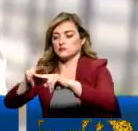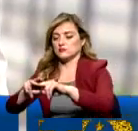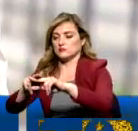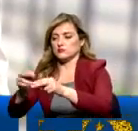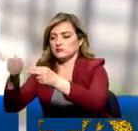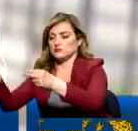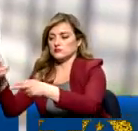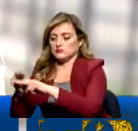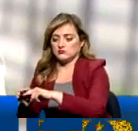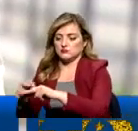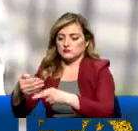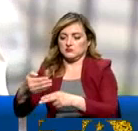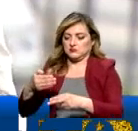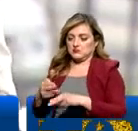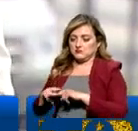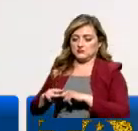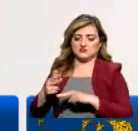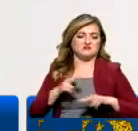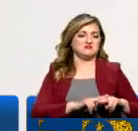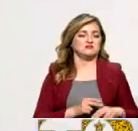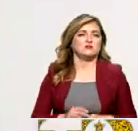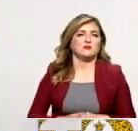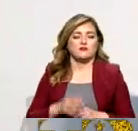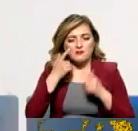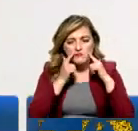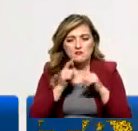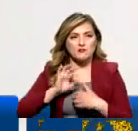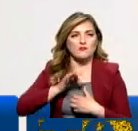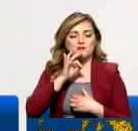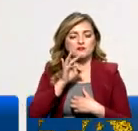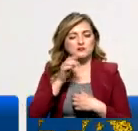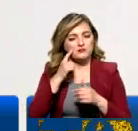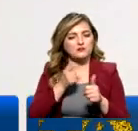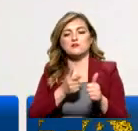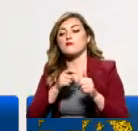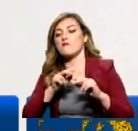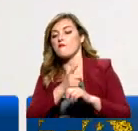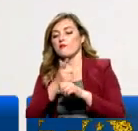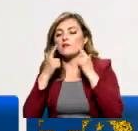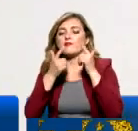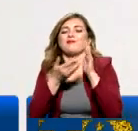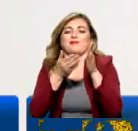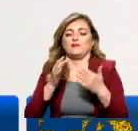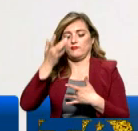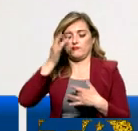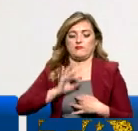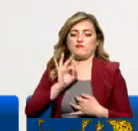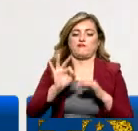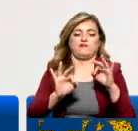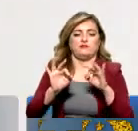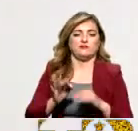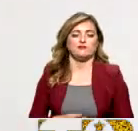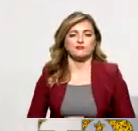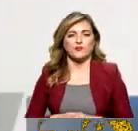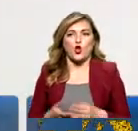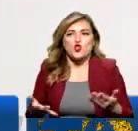seguimiento epidemiológico de ser necesario. Esto es importante porque si fuera a darse algún tipo de contagios, tener